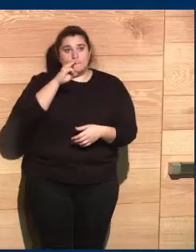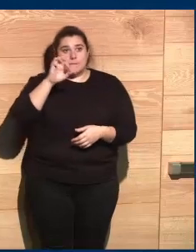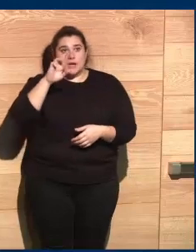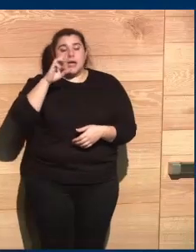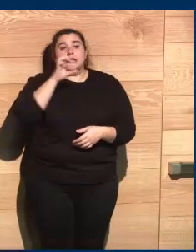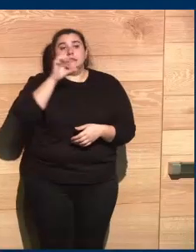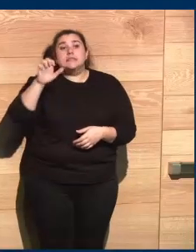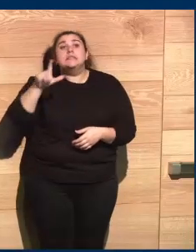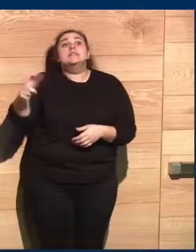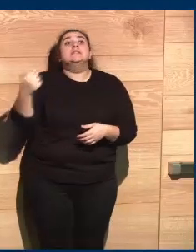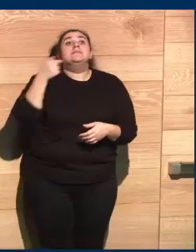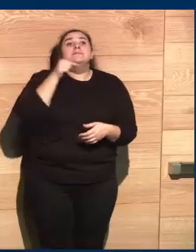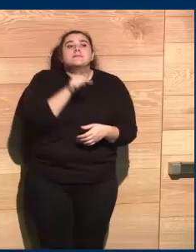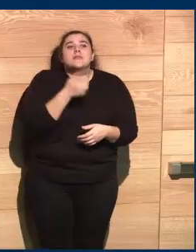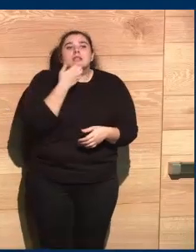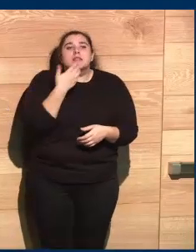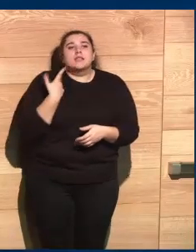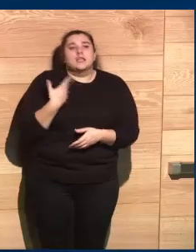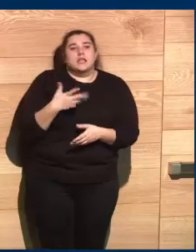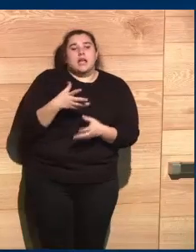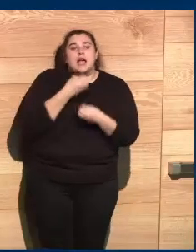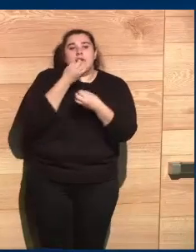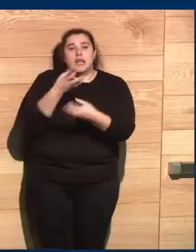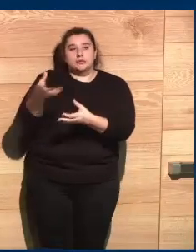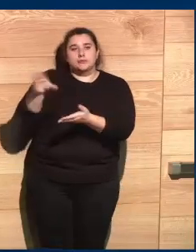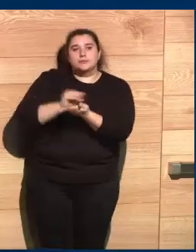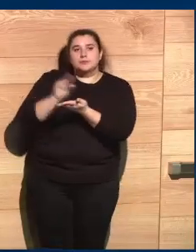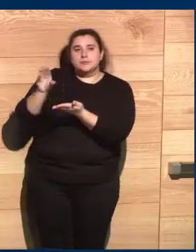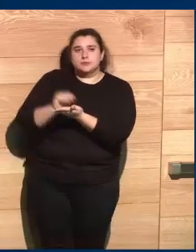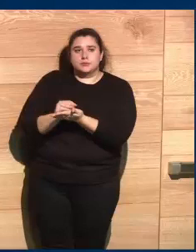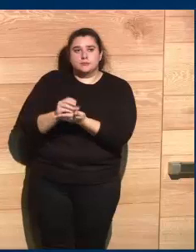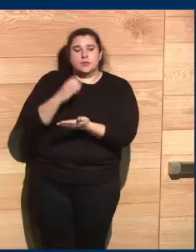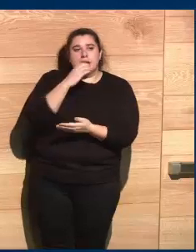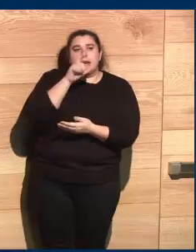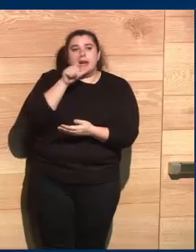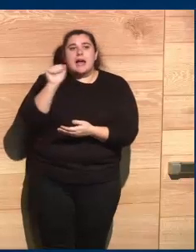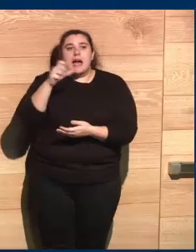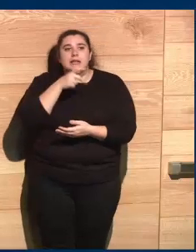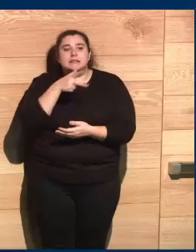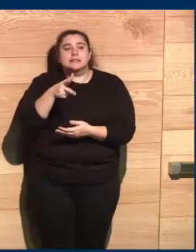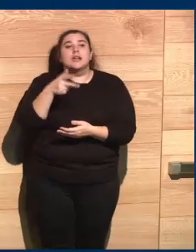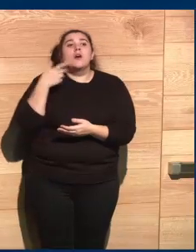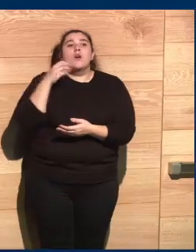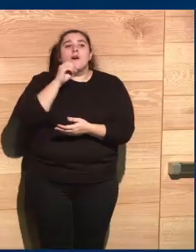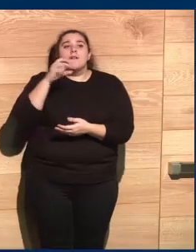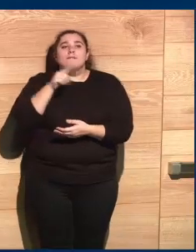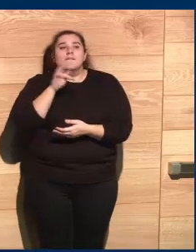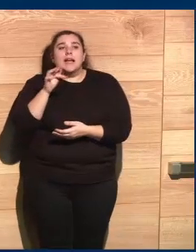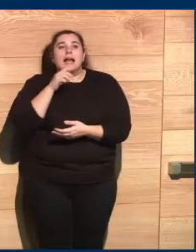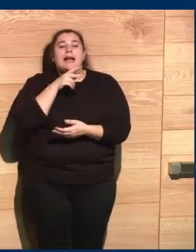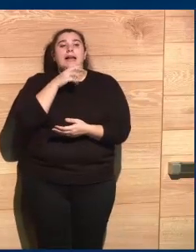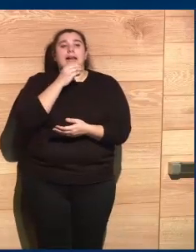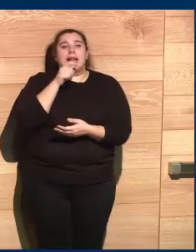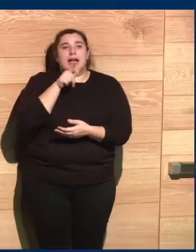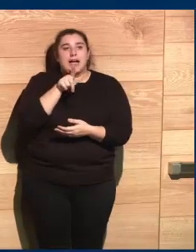hacen, pero vamos, los datos que yo extraigo de ti cuando juegas Clash of Clans se quedan en Supercell, fenomenal, excepto